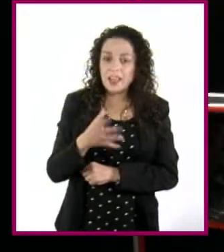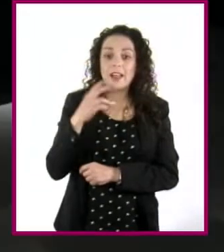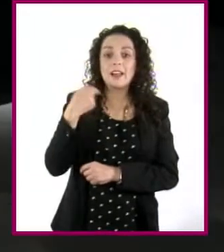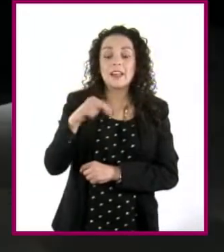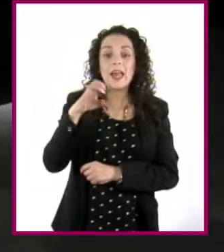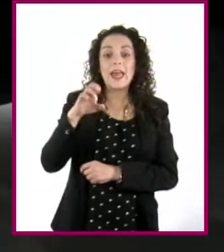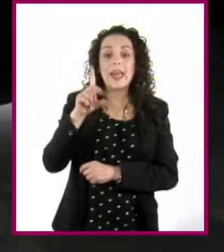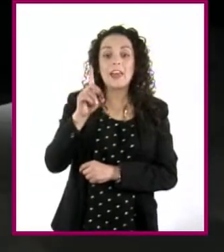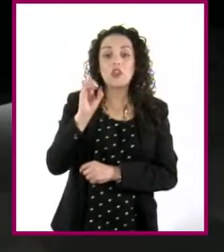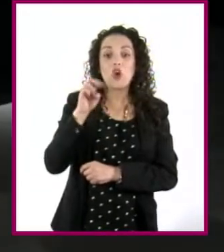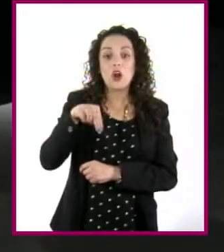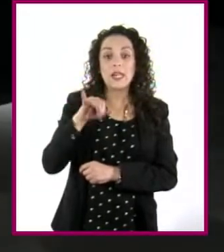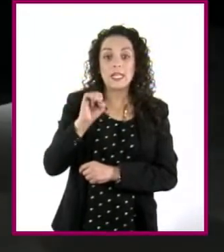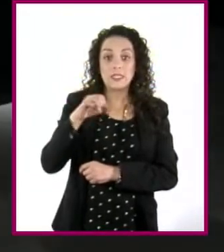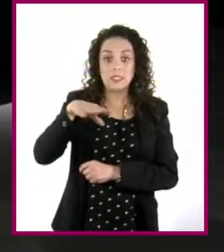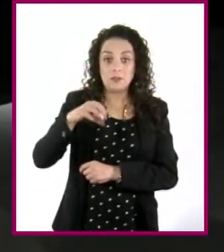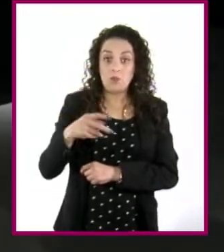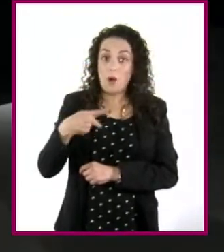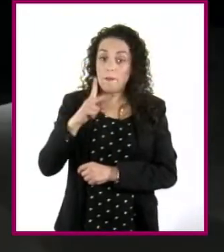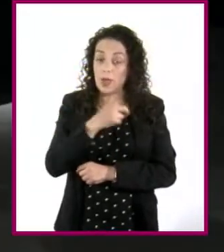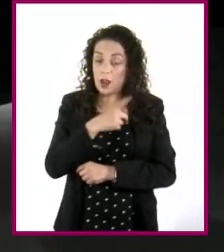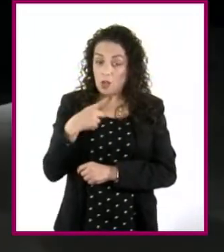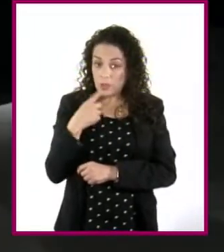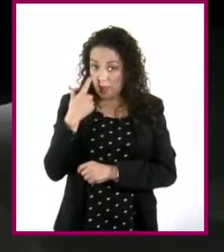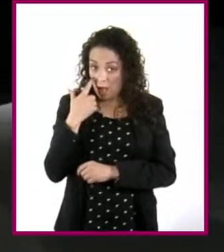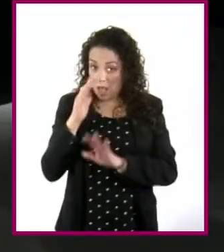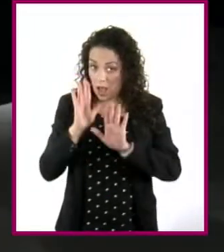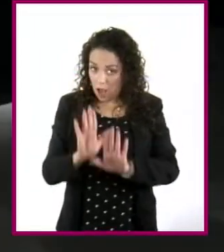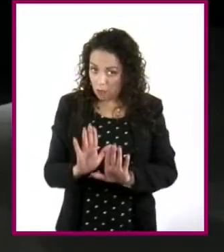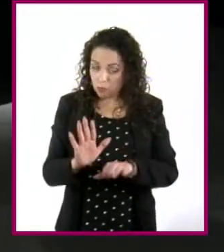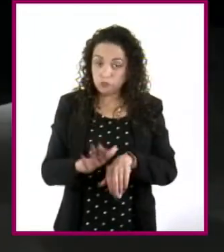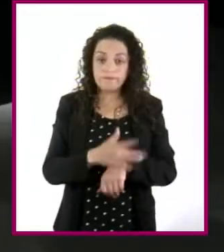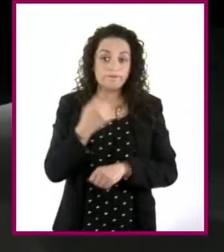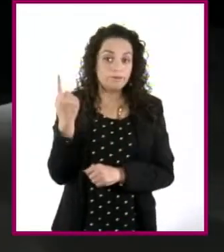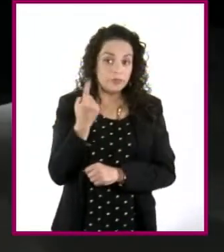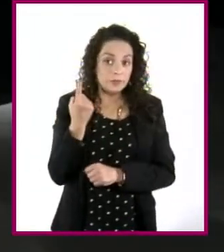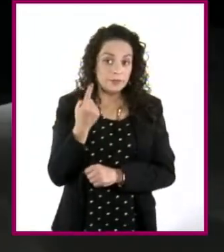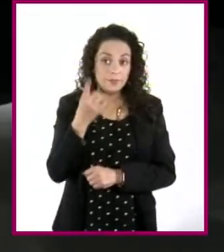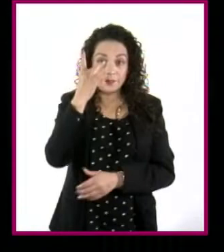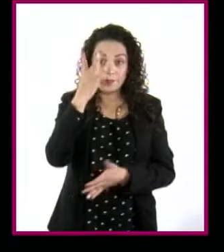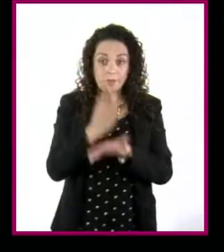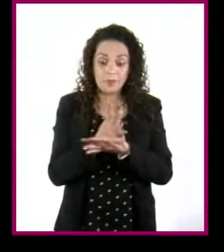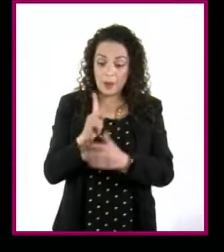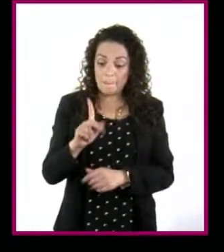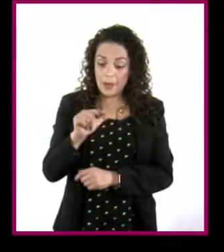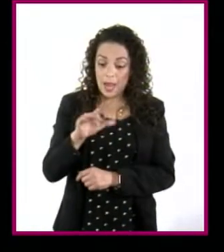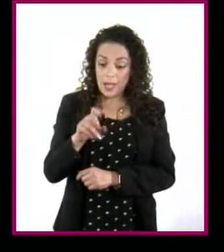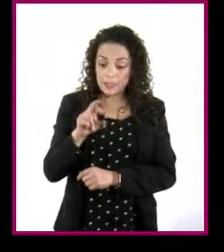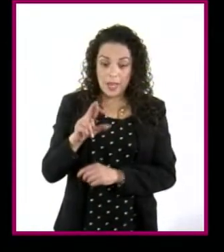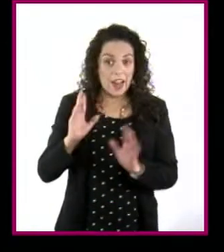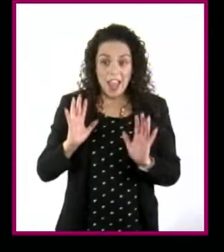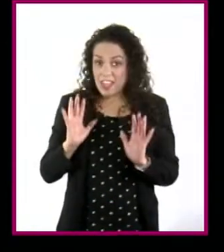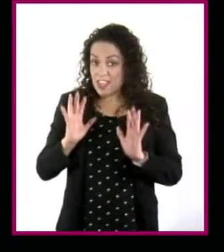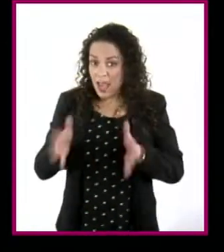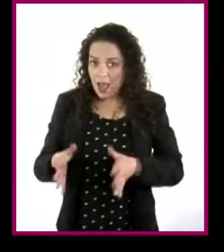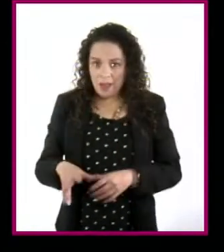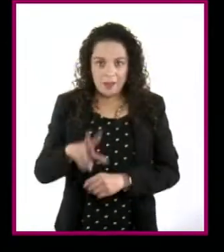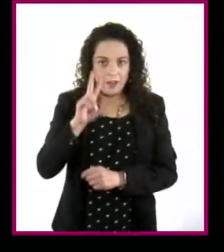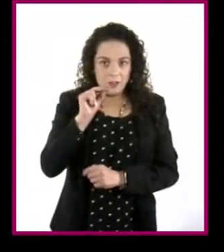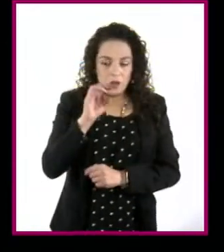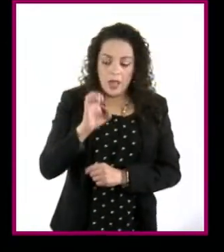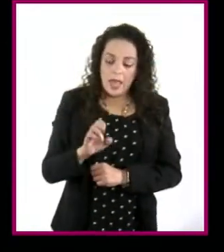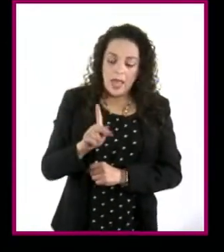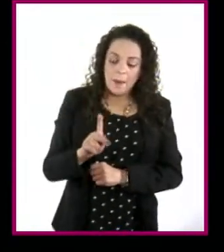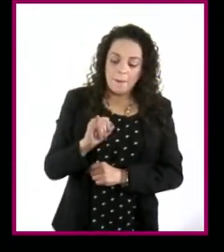hedonismo, aunque hay que irnos con cuidado, porque no se trata de buscar el placer y ya. El